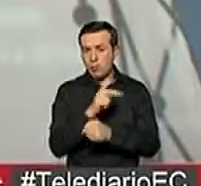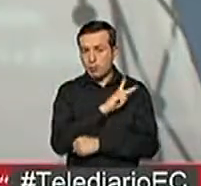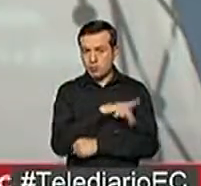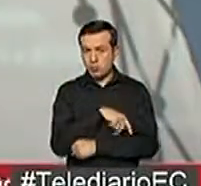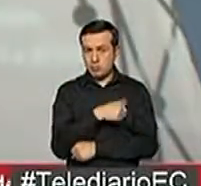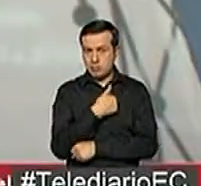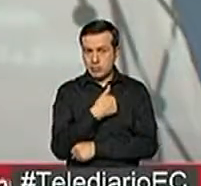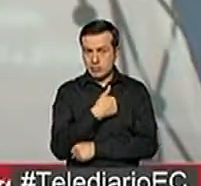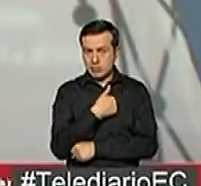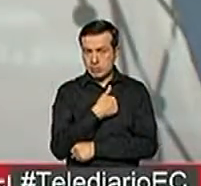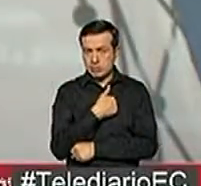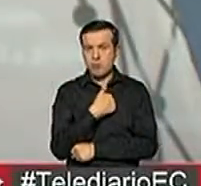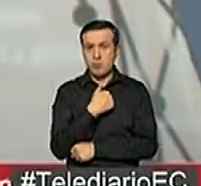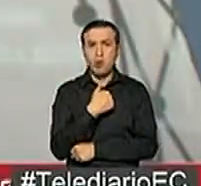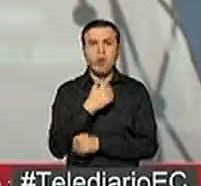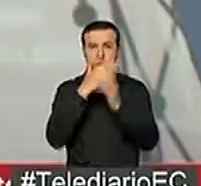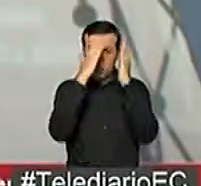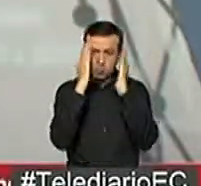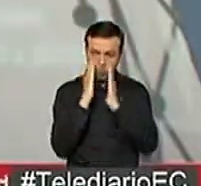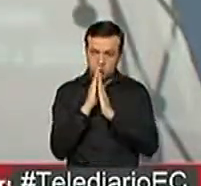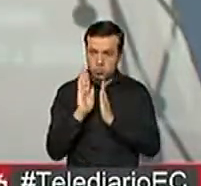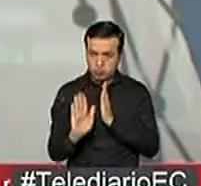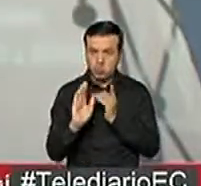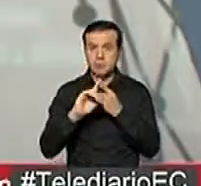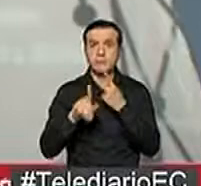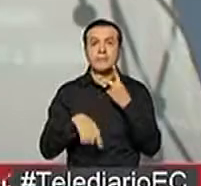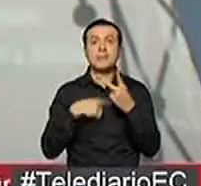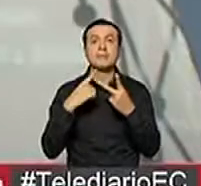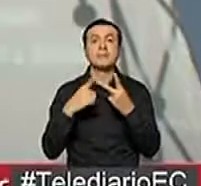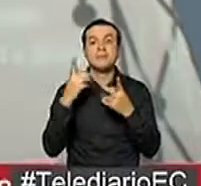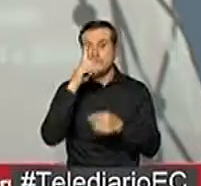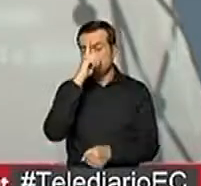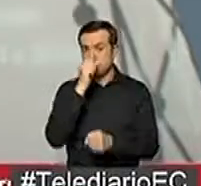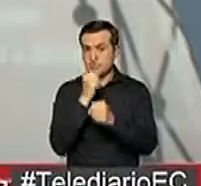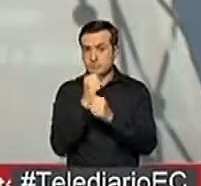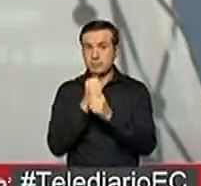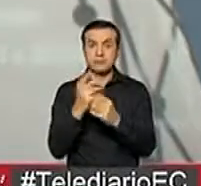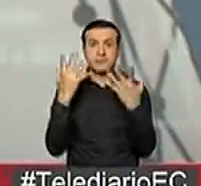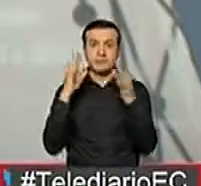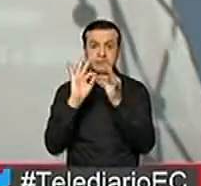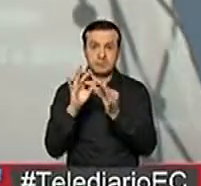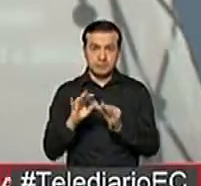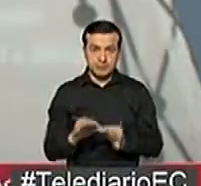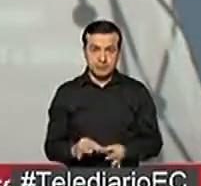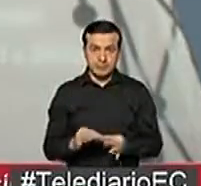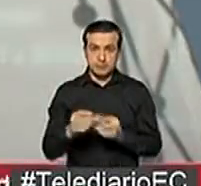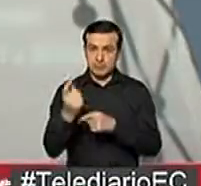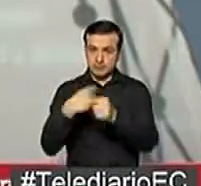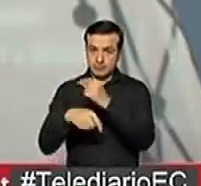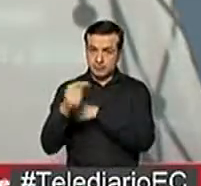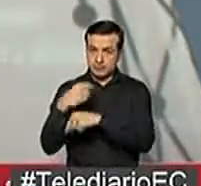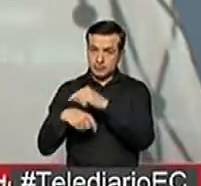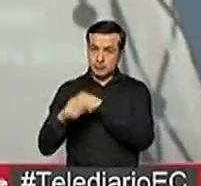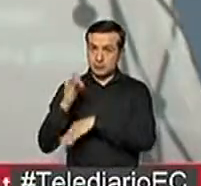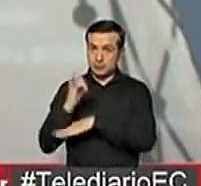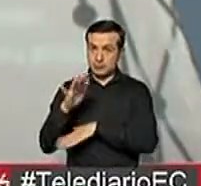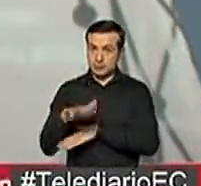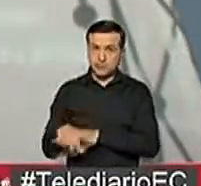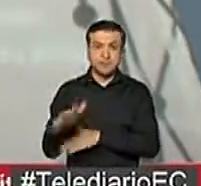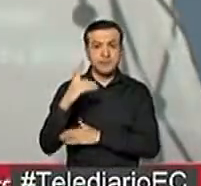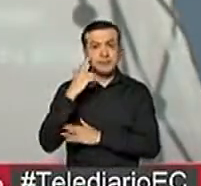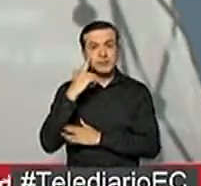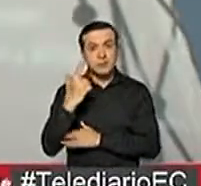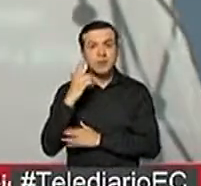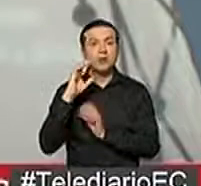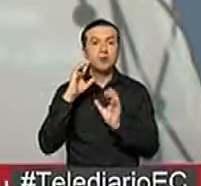que hacer las madrecitas, pero además también con una serie de trabajos manuales que sirven para la manutención del convento. Entonces vamos a